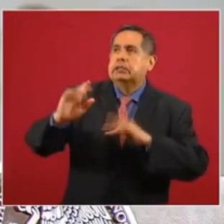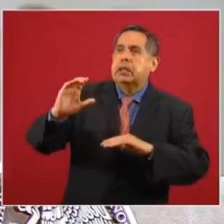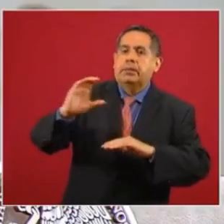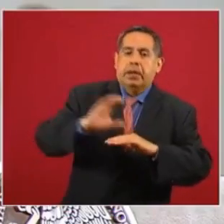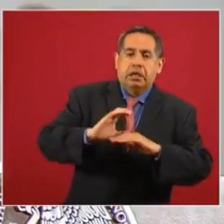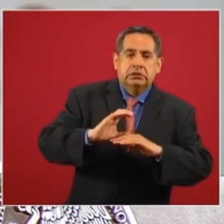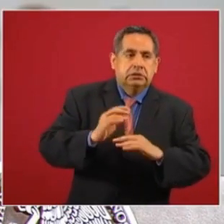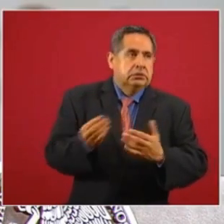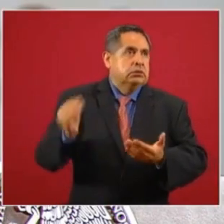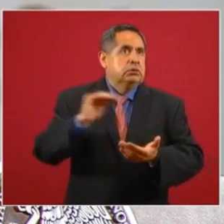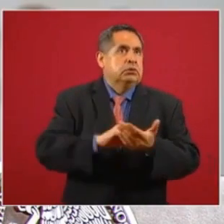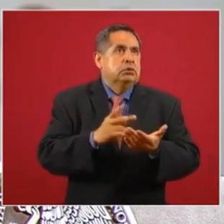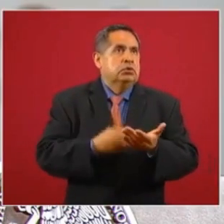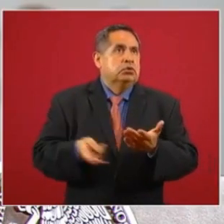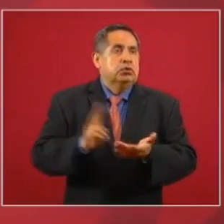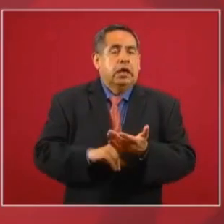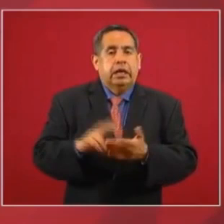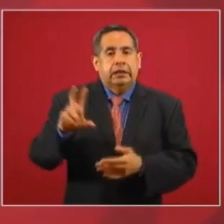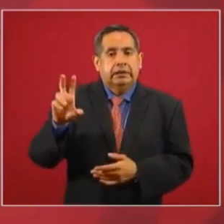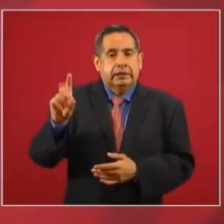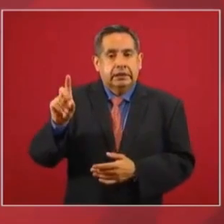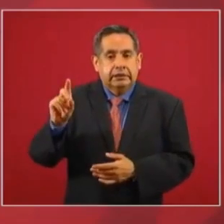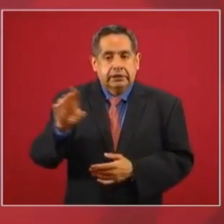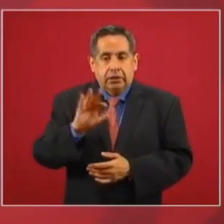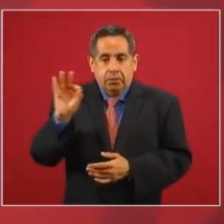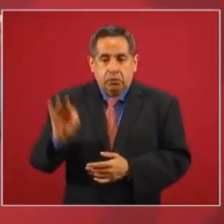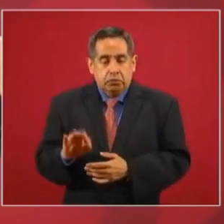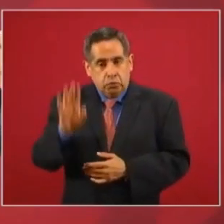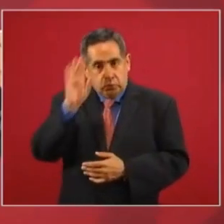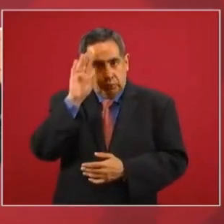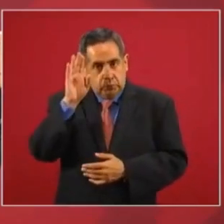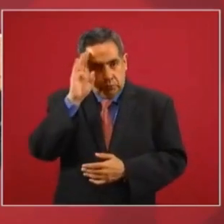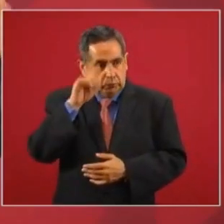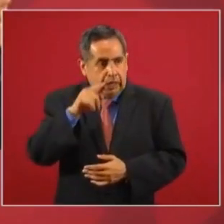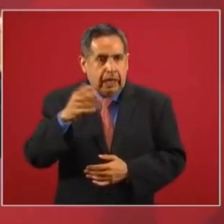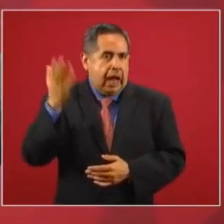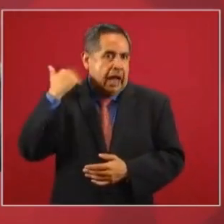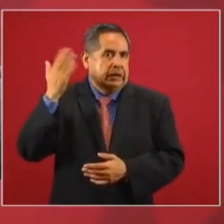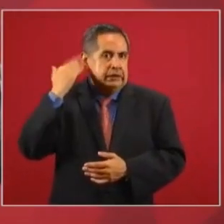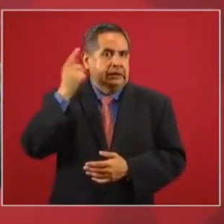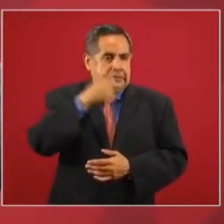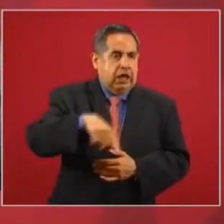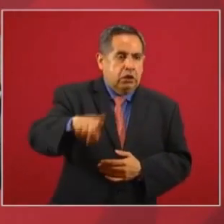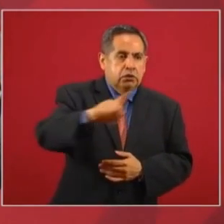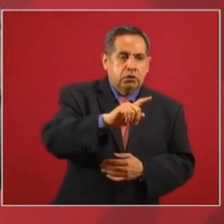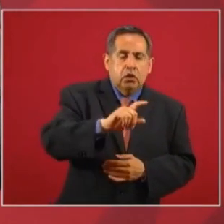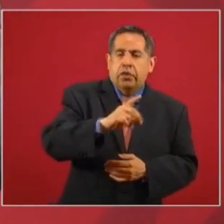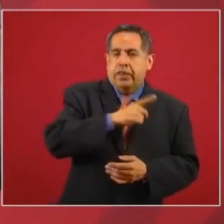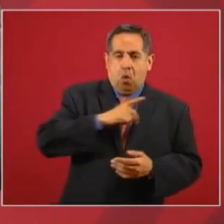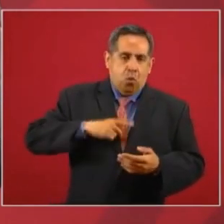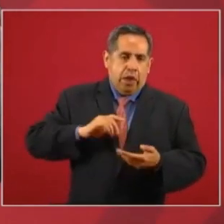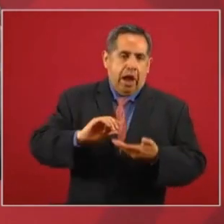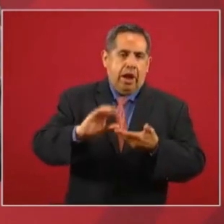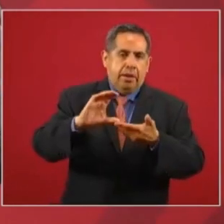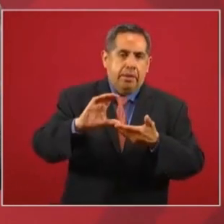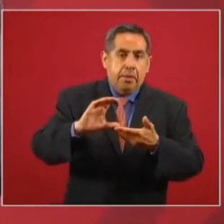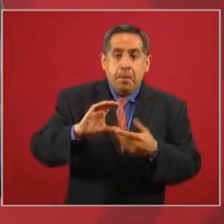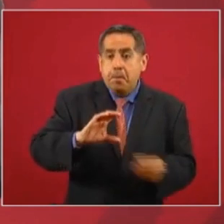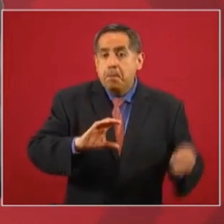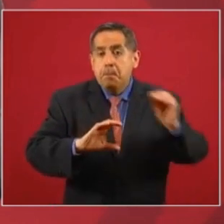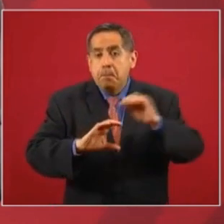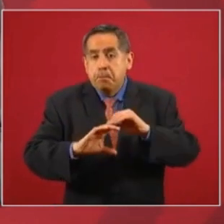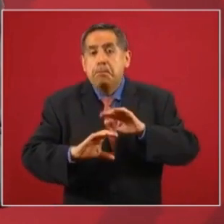del 30% de lo que tenían antes del